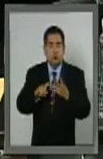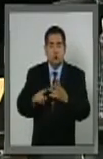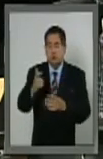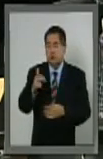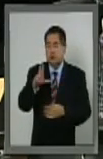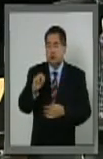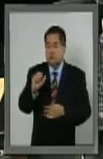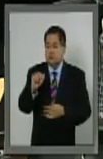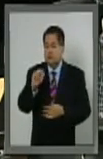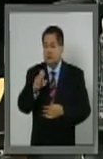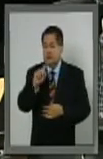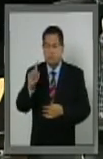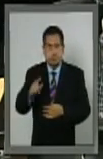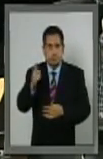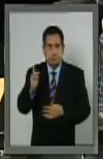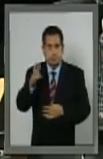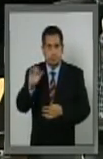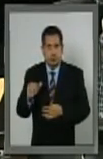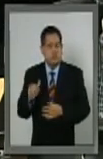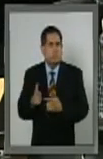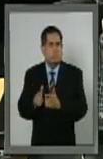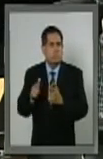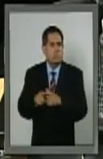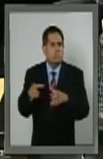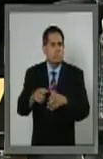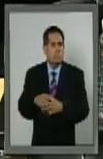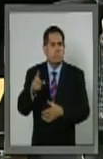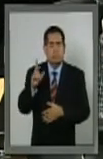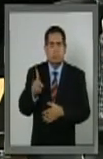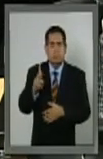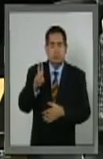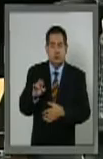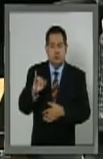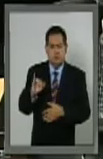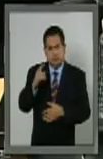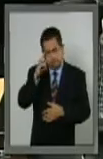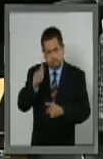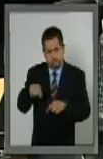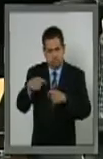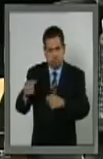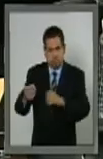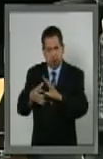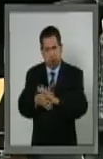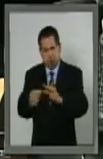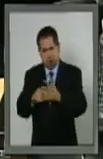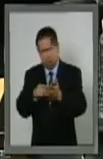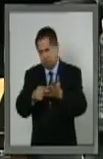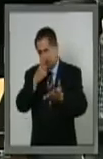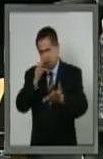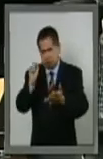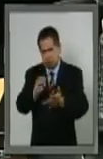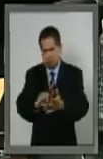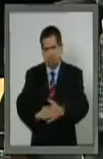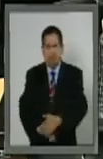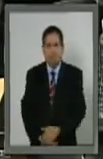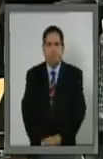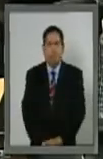Gerardo Sánchez García, del Partido Revolucionario Institucional, para hablar también en pro del